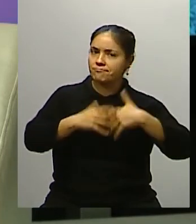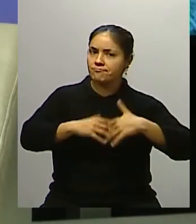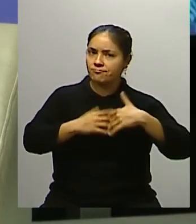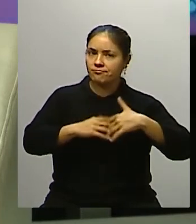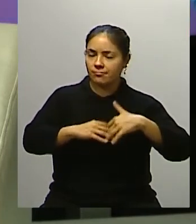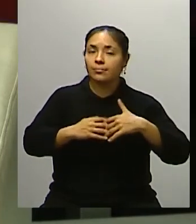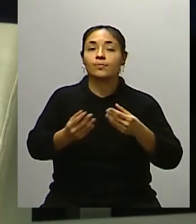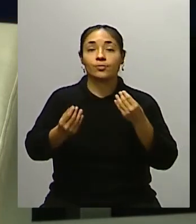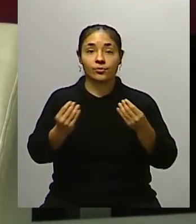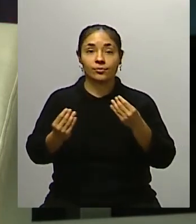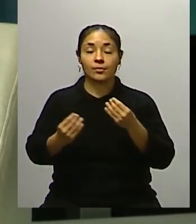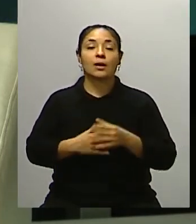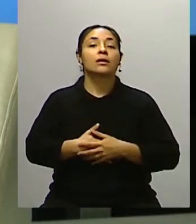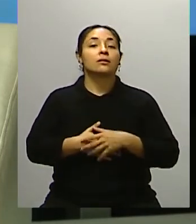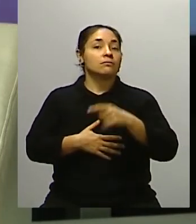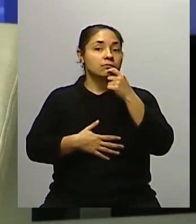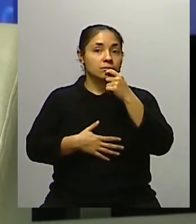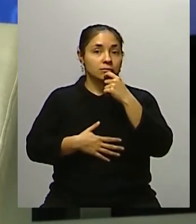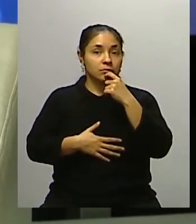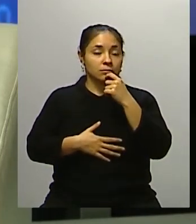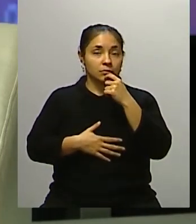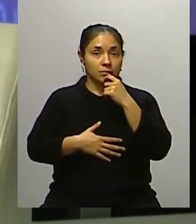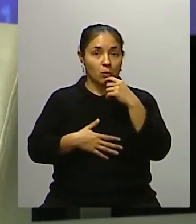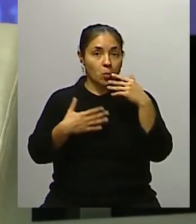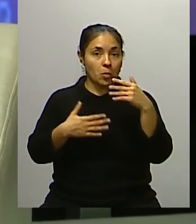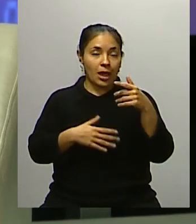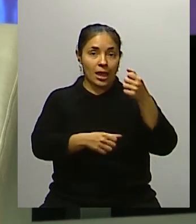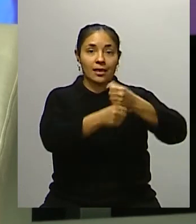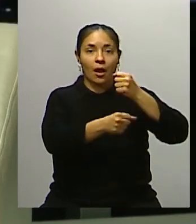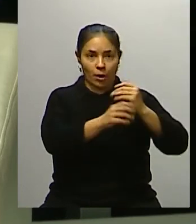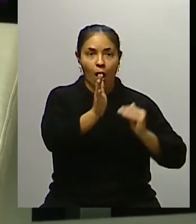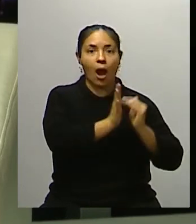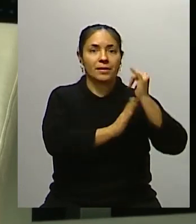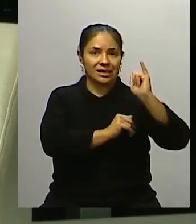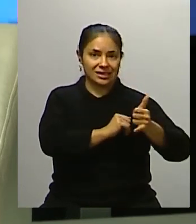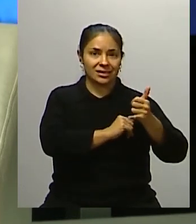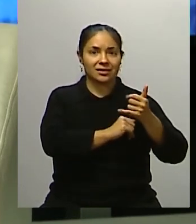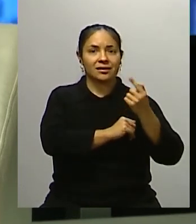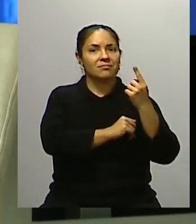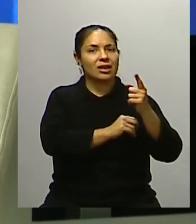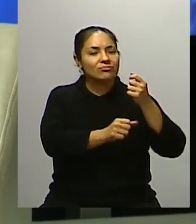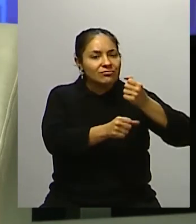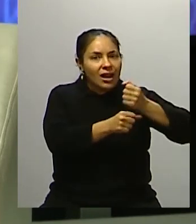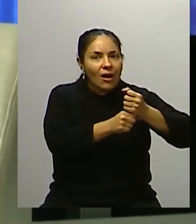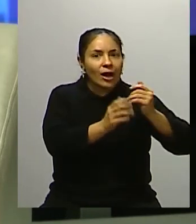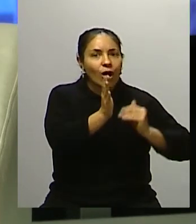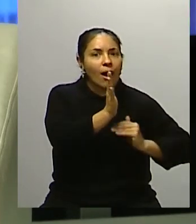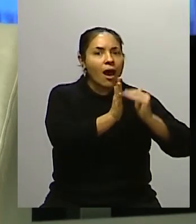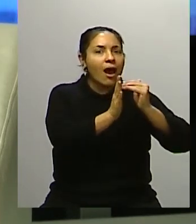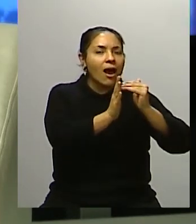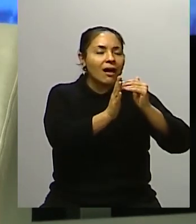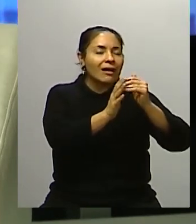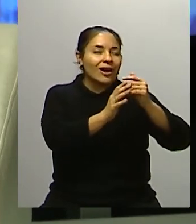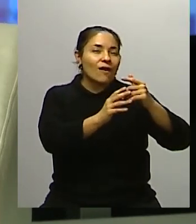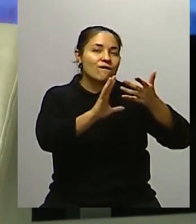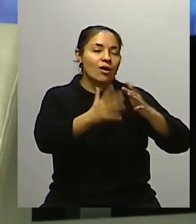es que si bien se puede considerar que el empleo ha aumentado de manera precaria. ¿Por qué? Porque ha